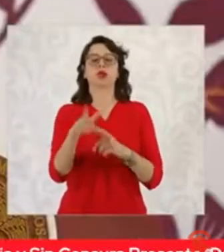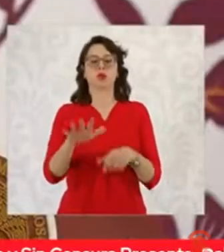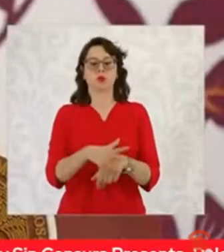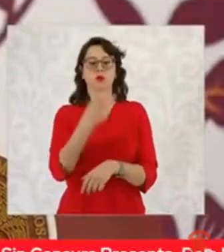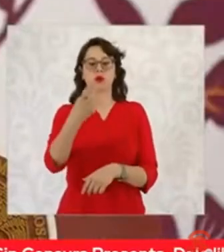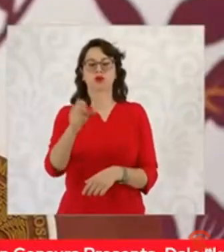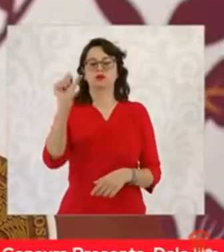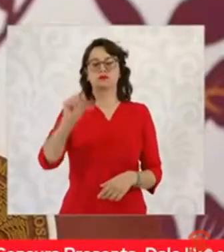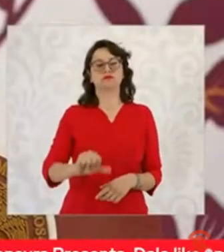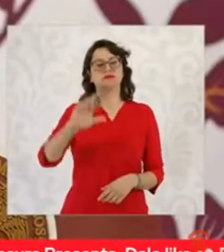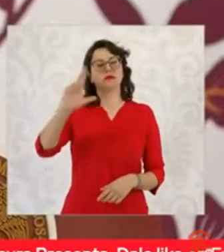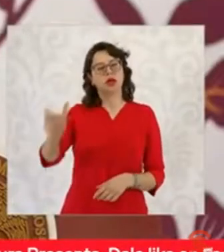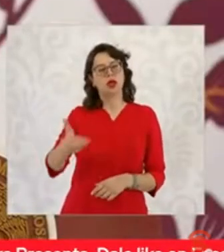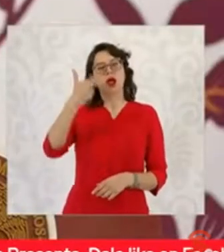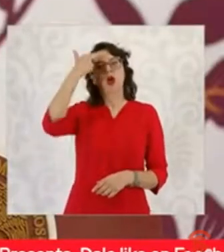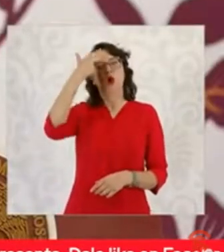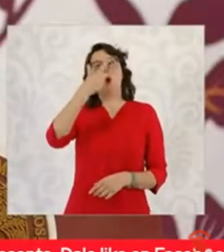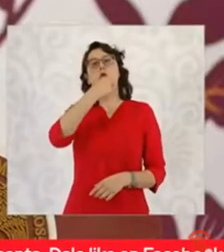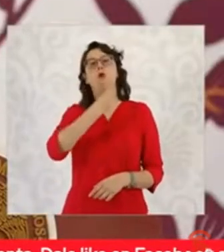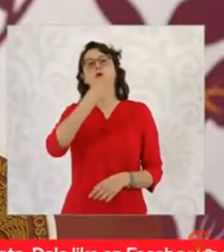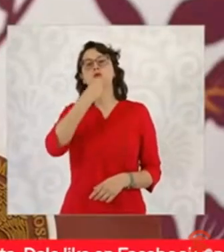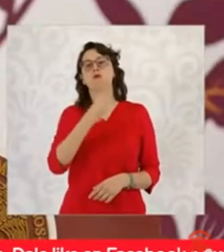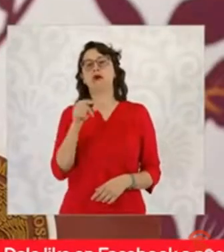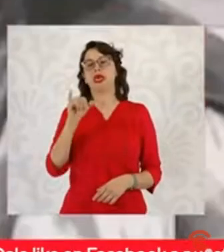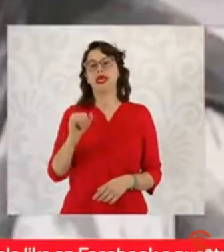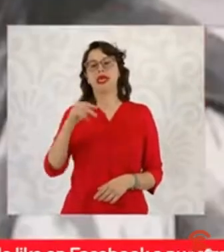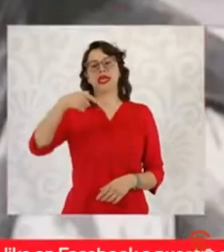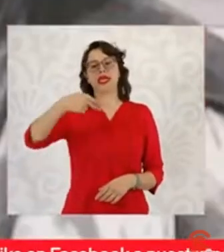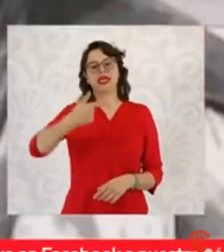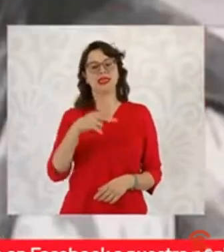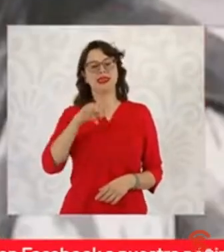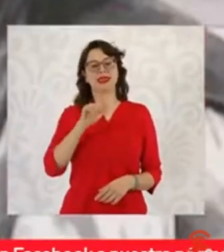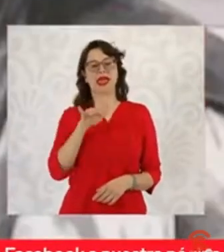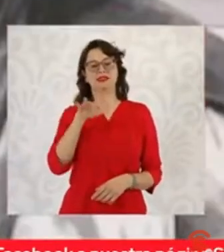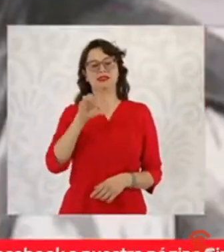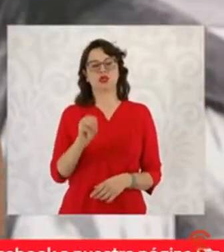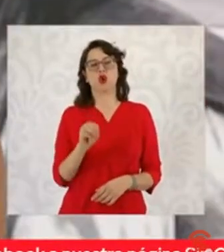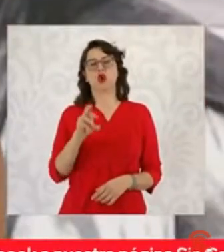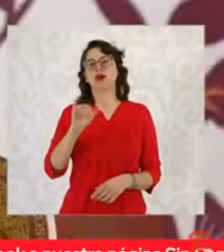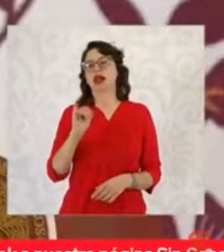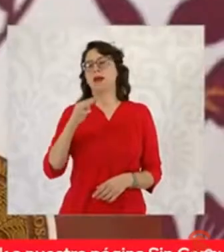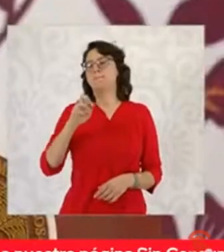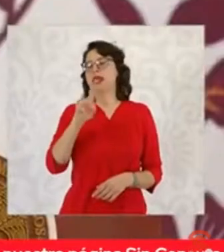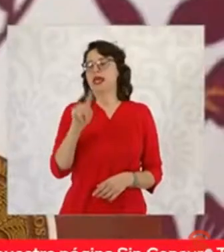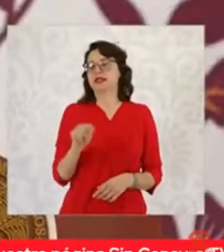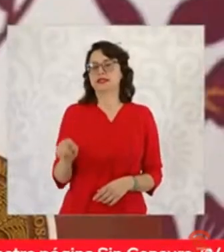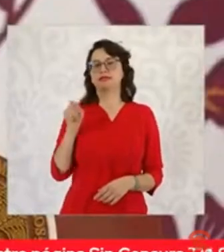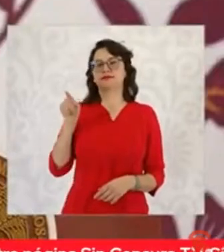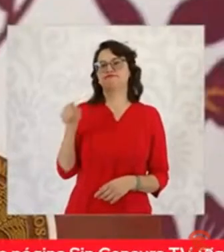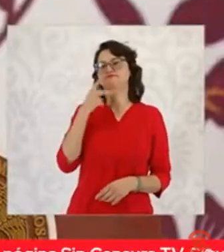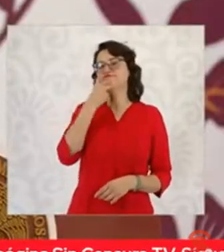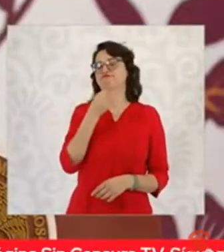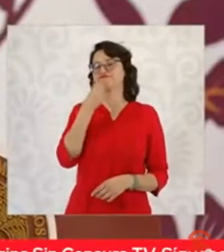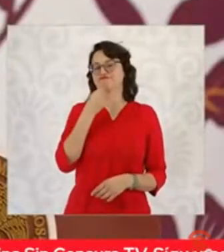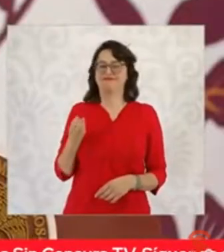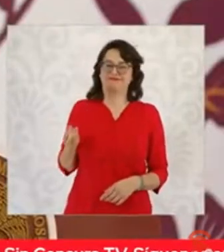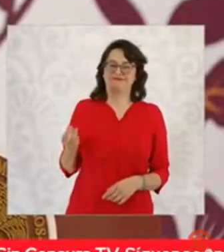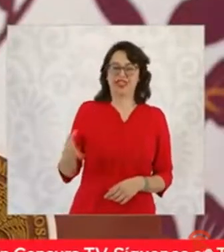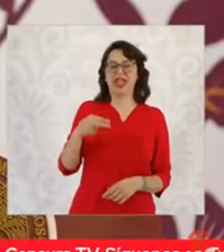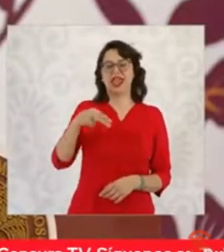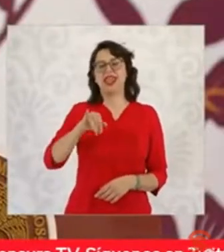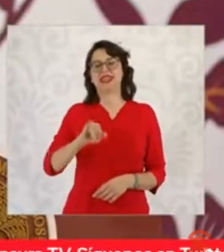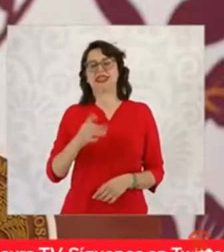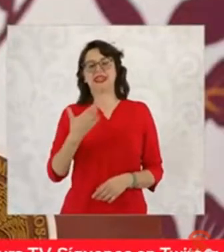el Nigromante, un político, periodista y profesor liberal quien estaba convencido de que la educación era la base